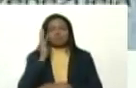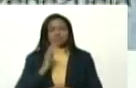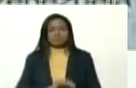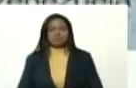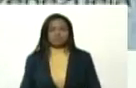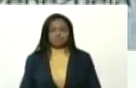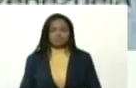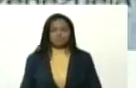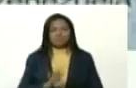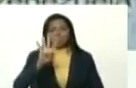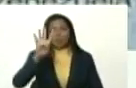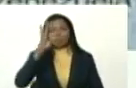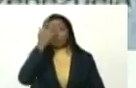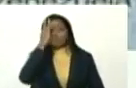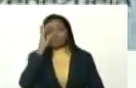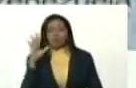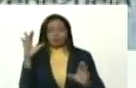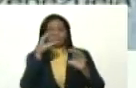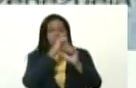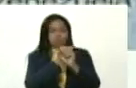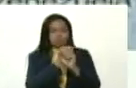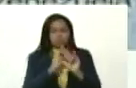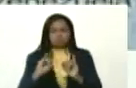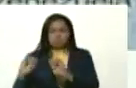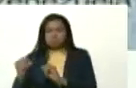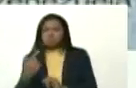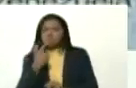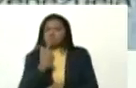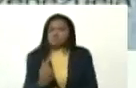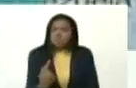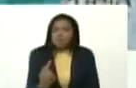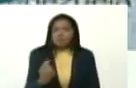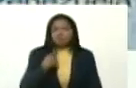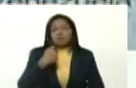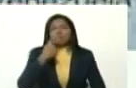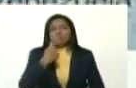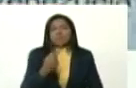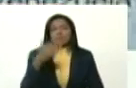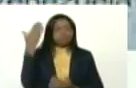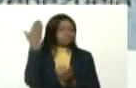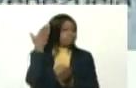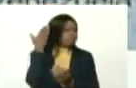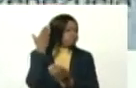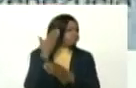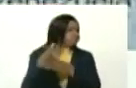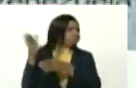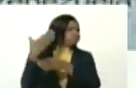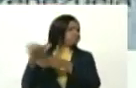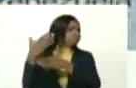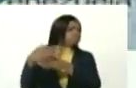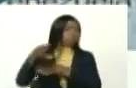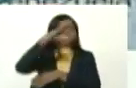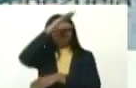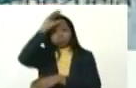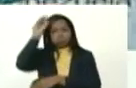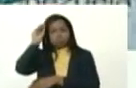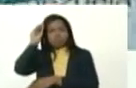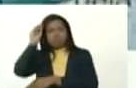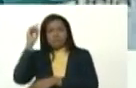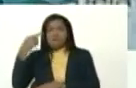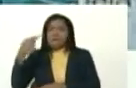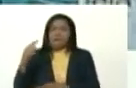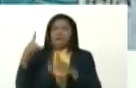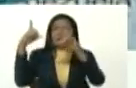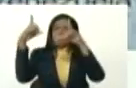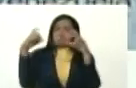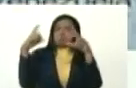el 4 de febrero en la noche, lo dije. Allá Donald Trump ya se tomó la foto